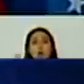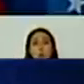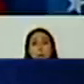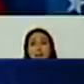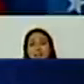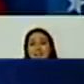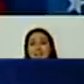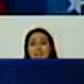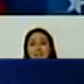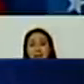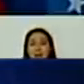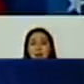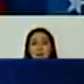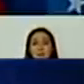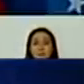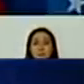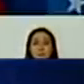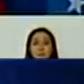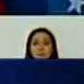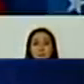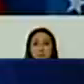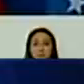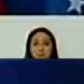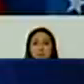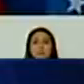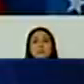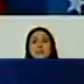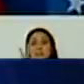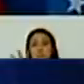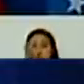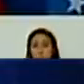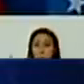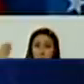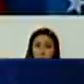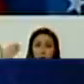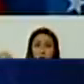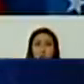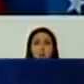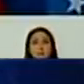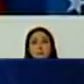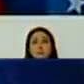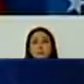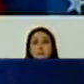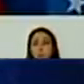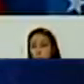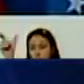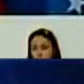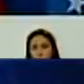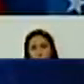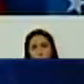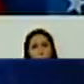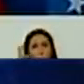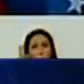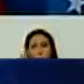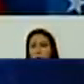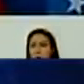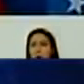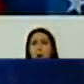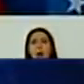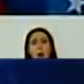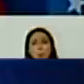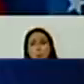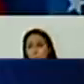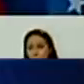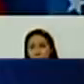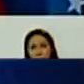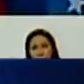hace aproximadamente 5 años. Esta joven fue encontrada sin vida en la